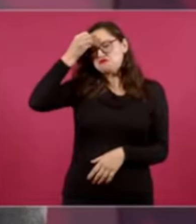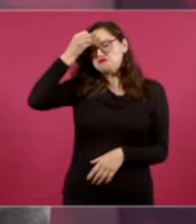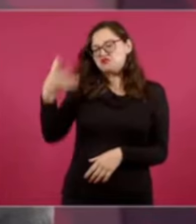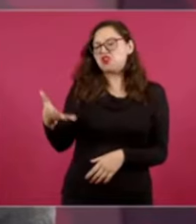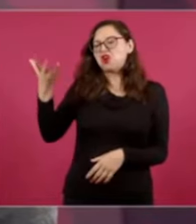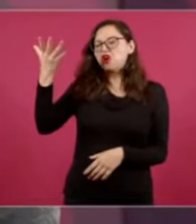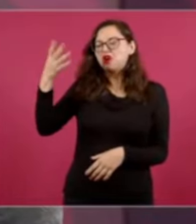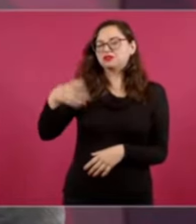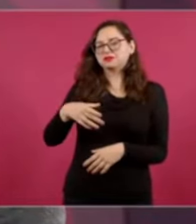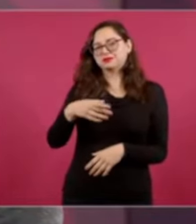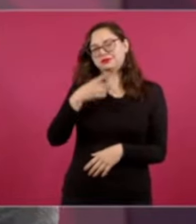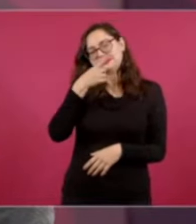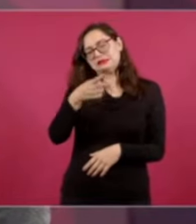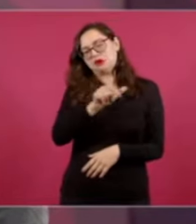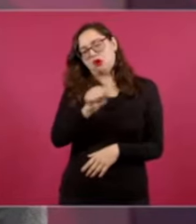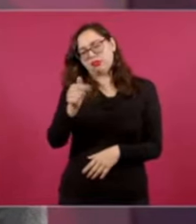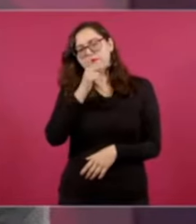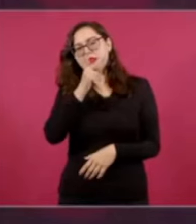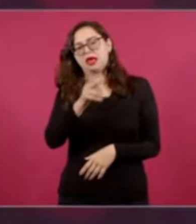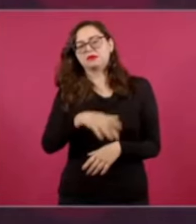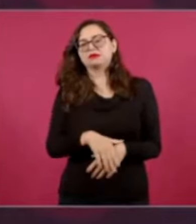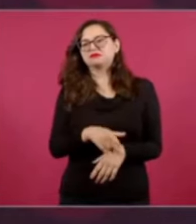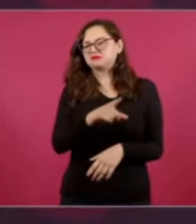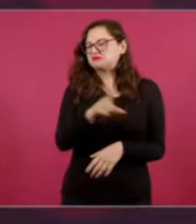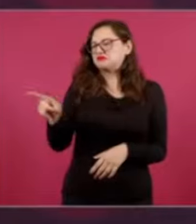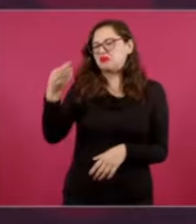yo repetir aquí.